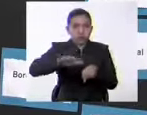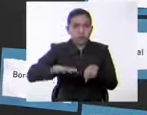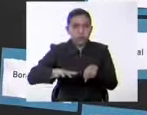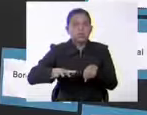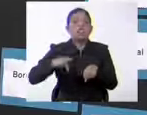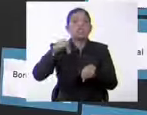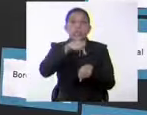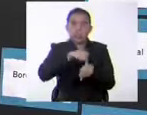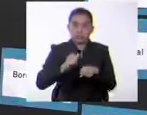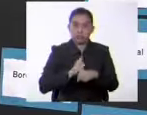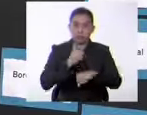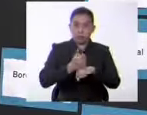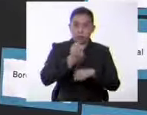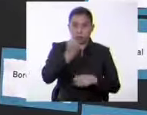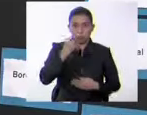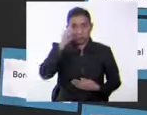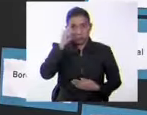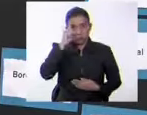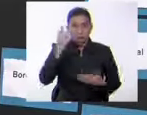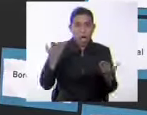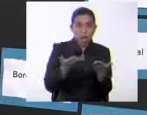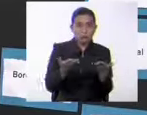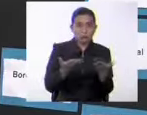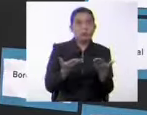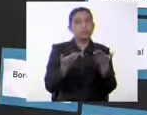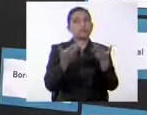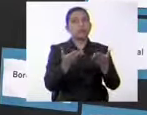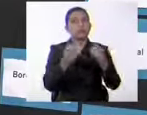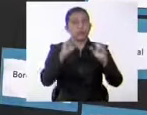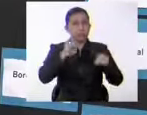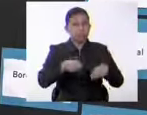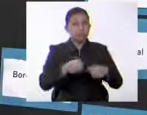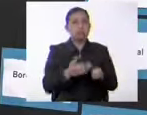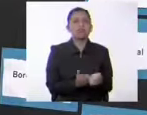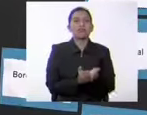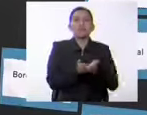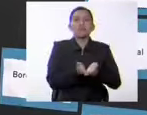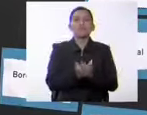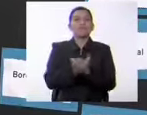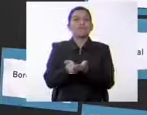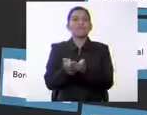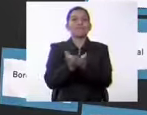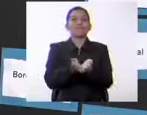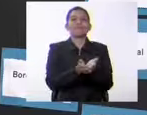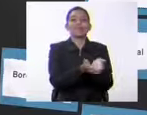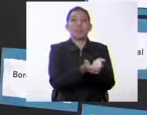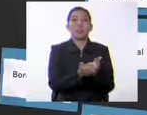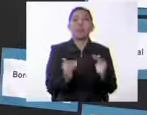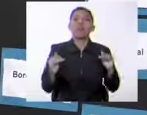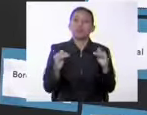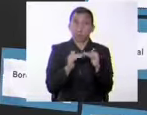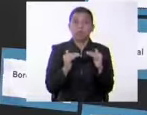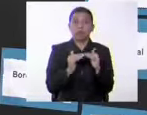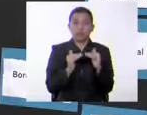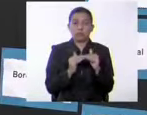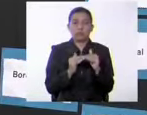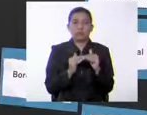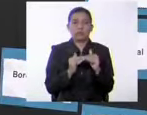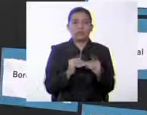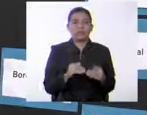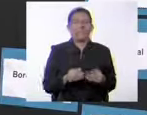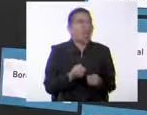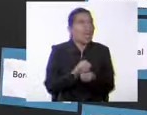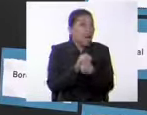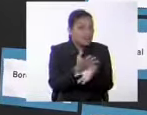quiere decir que muchos se aventuraban, ¿verdad?, a poder navegar, pero también tiene que ver con la sed de riqueza y las